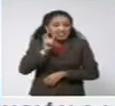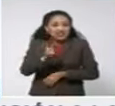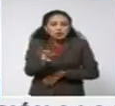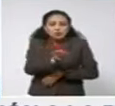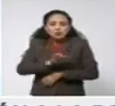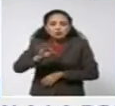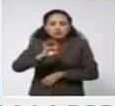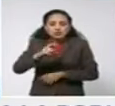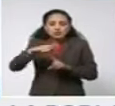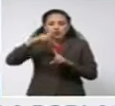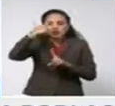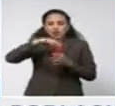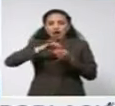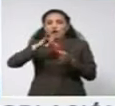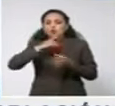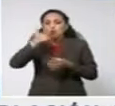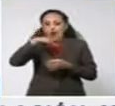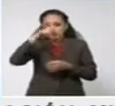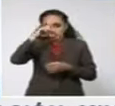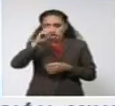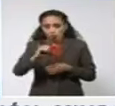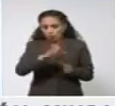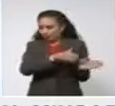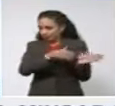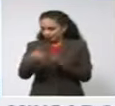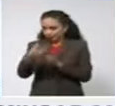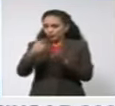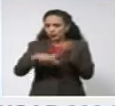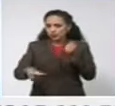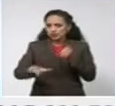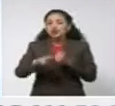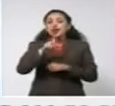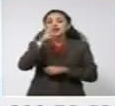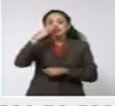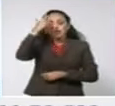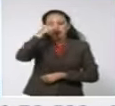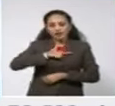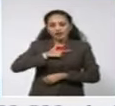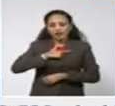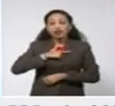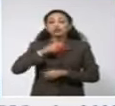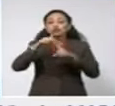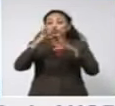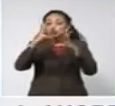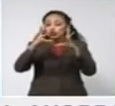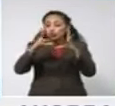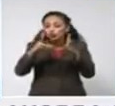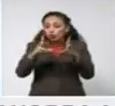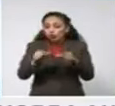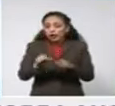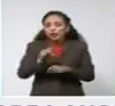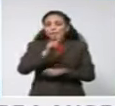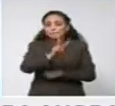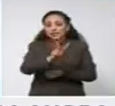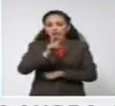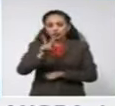Tahuasco. De Ciego de Ávila se diagnostican un total de 22